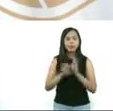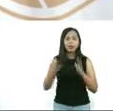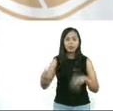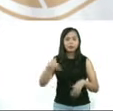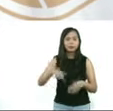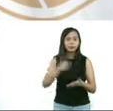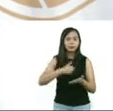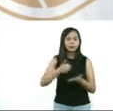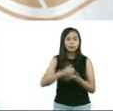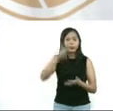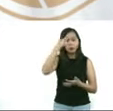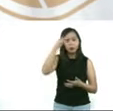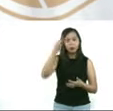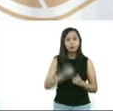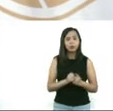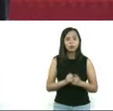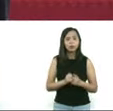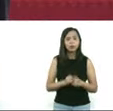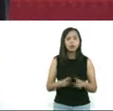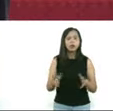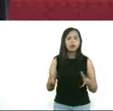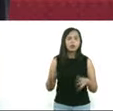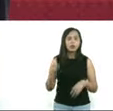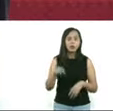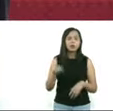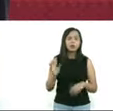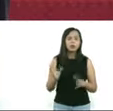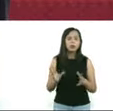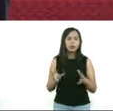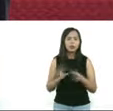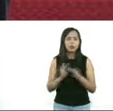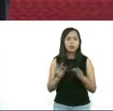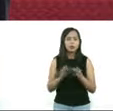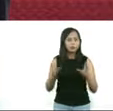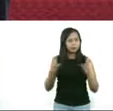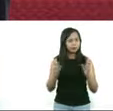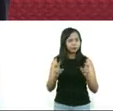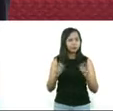así, se abre las concesiones. El tema es que